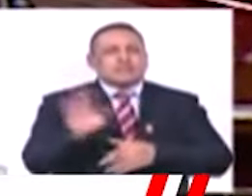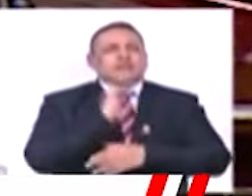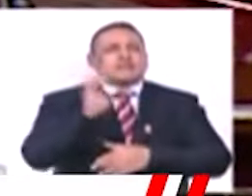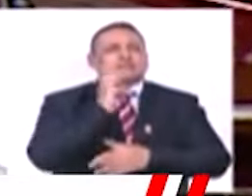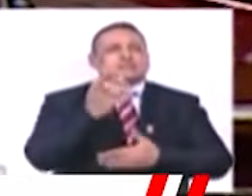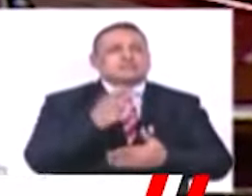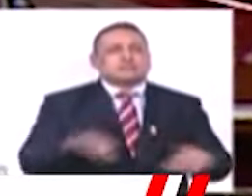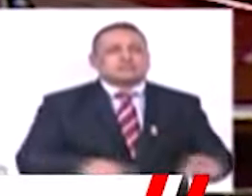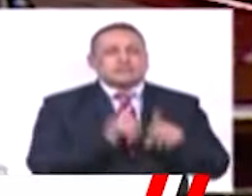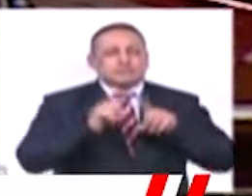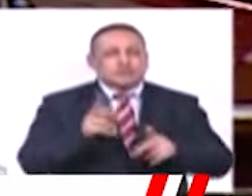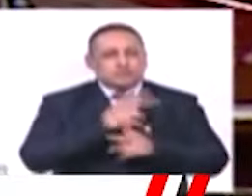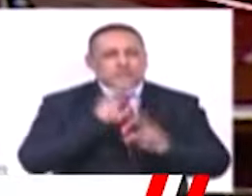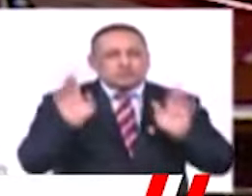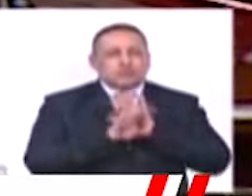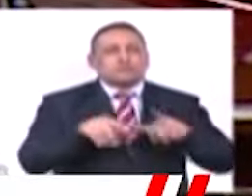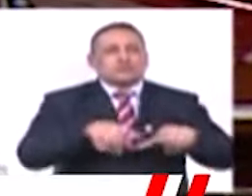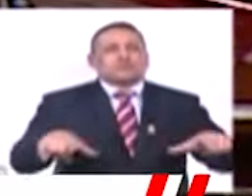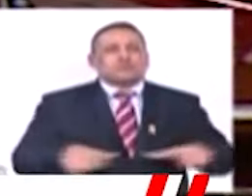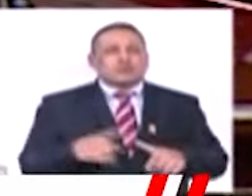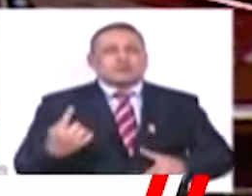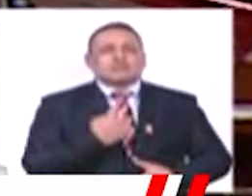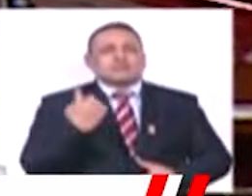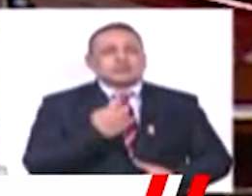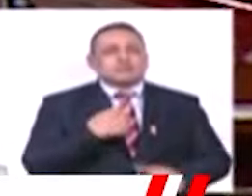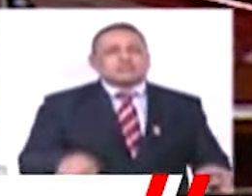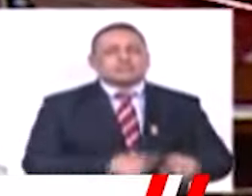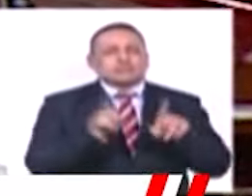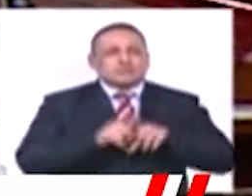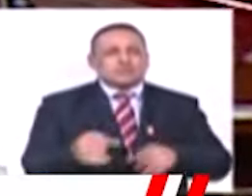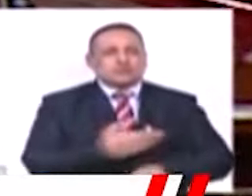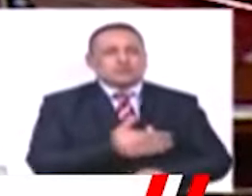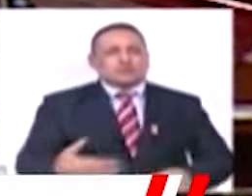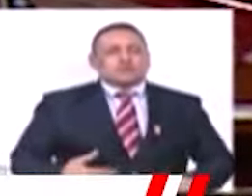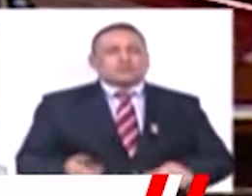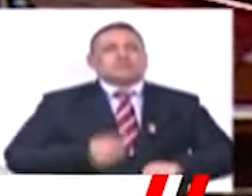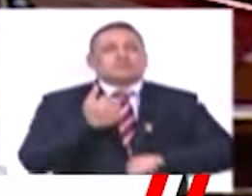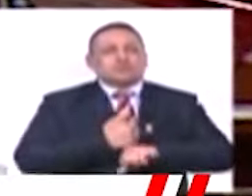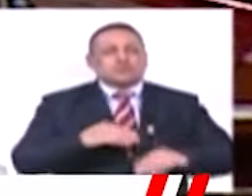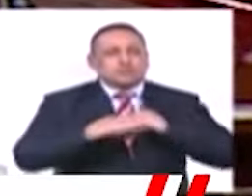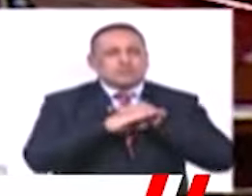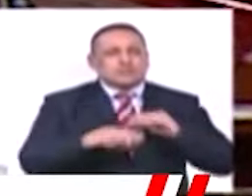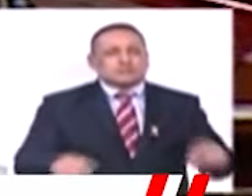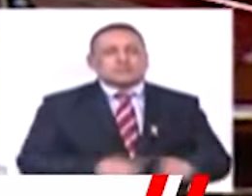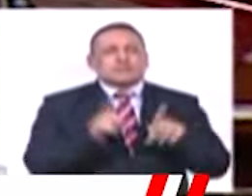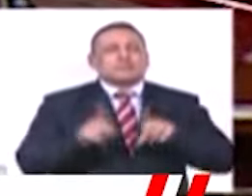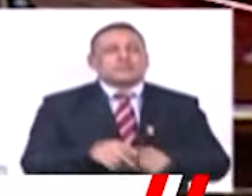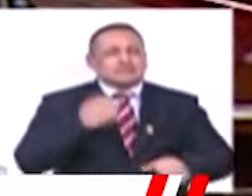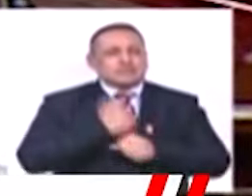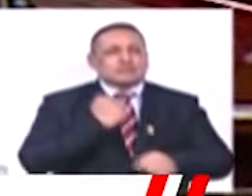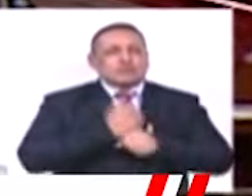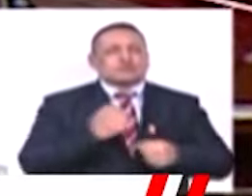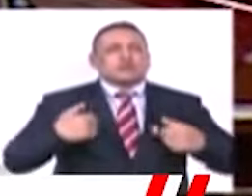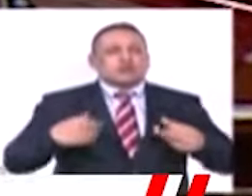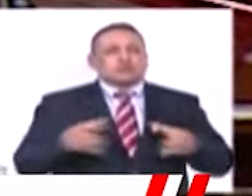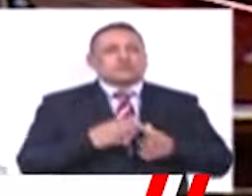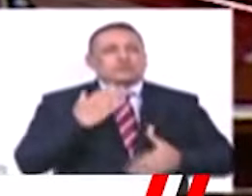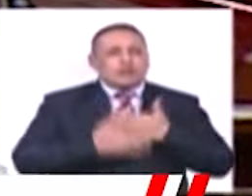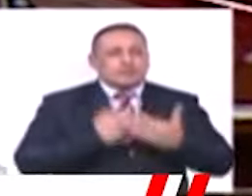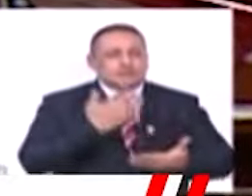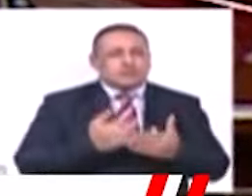emergencias, preservar la institucionalidad y la gobernabilidad democrática, tarea en la que hemos